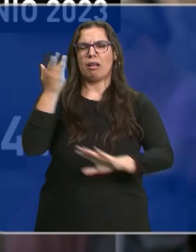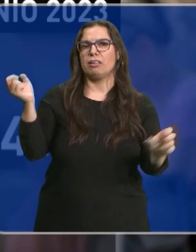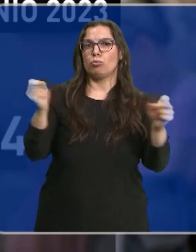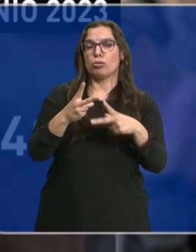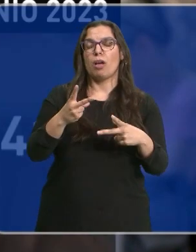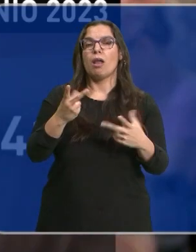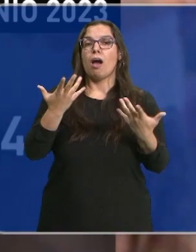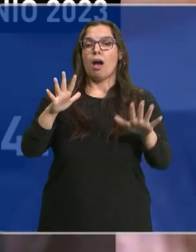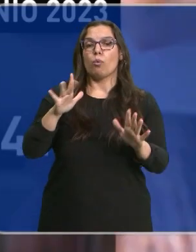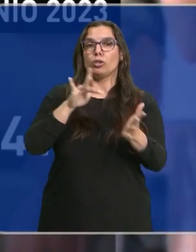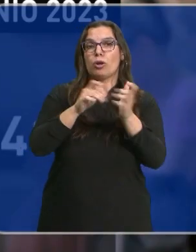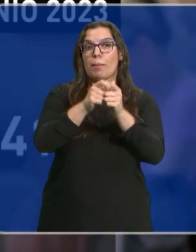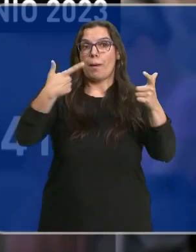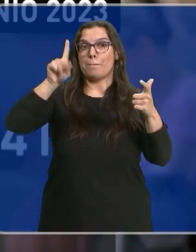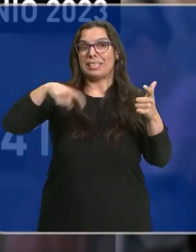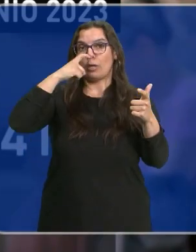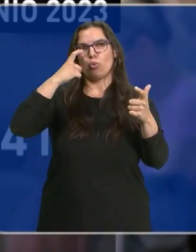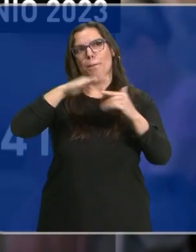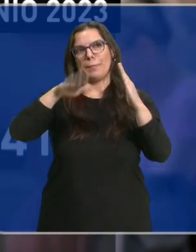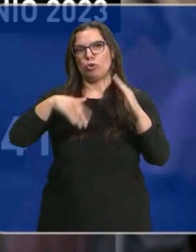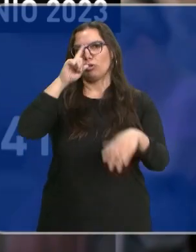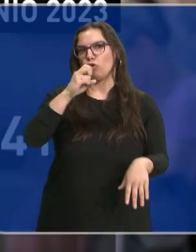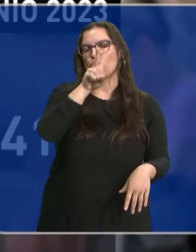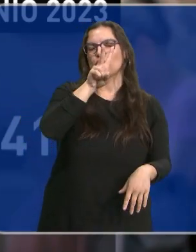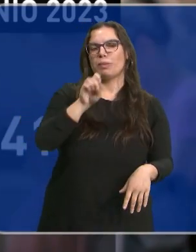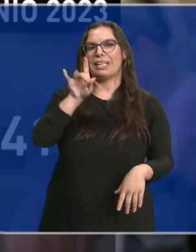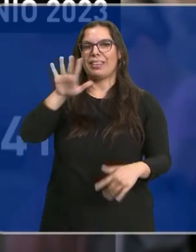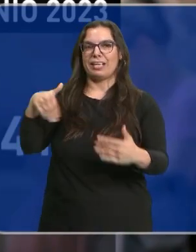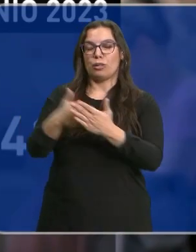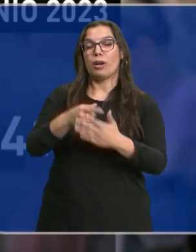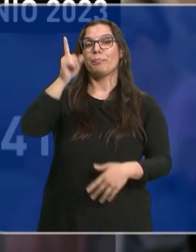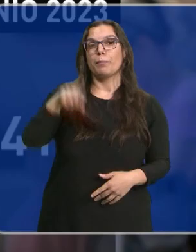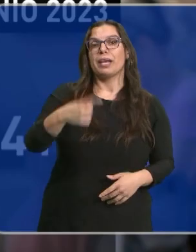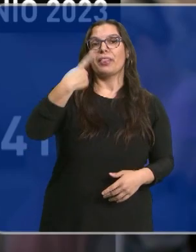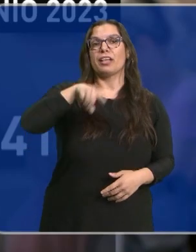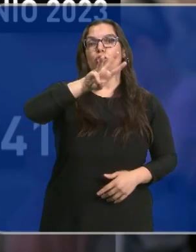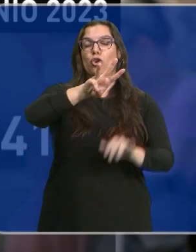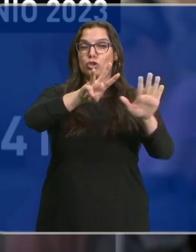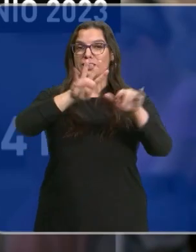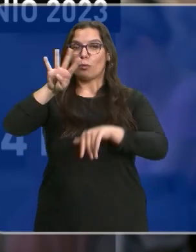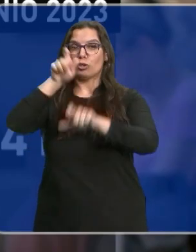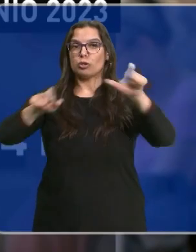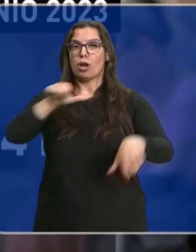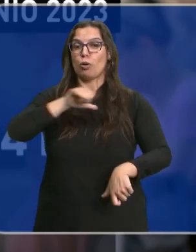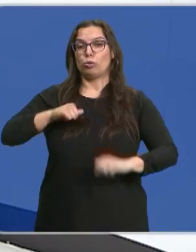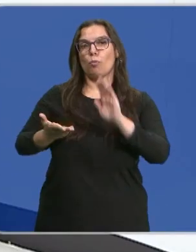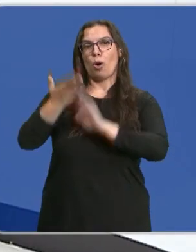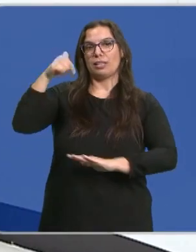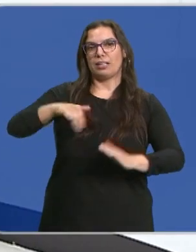aunque eso sí, ha sido el menor aumento en un mes de junio desde 2015. Además, hemos sumado 184 autónomos en Castilla y León.